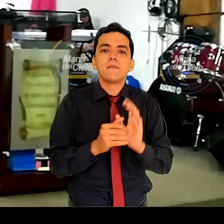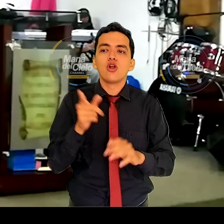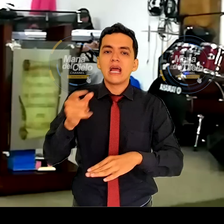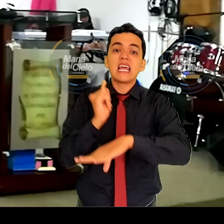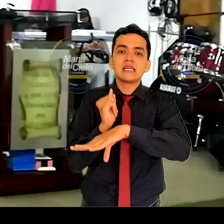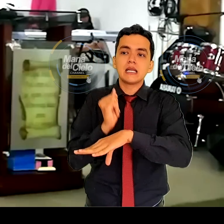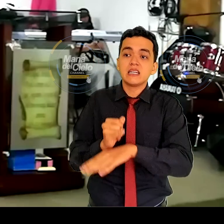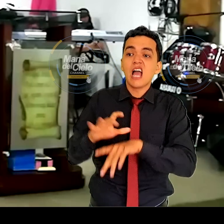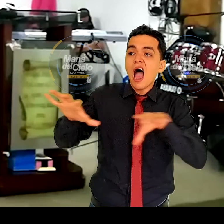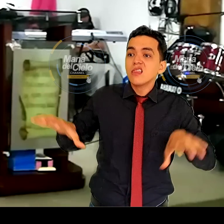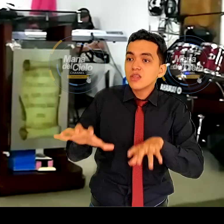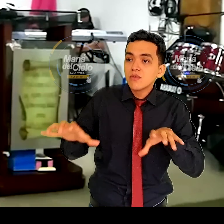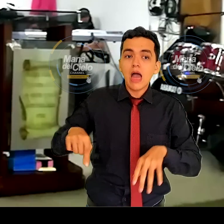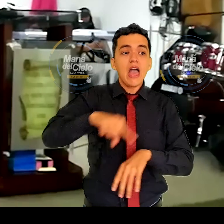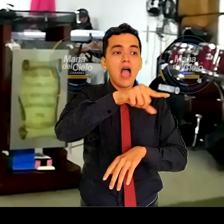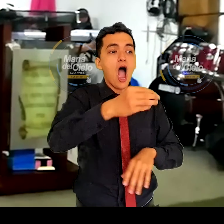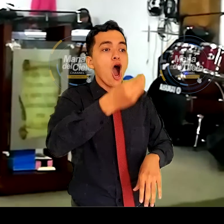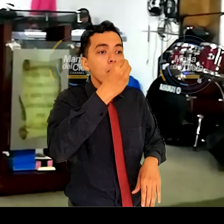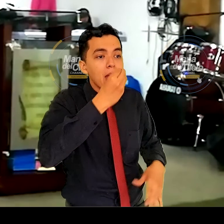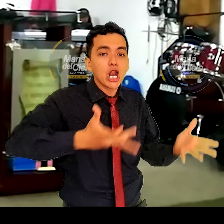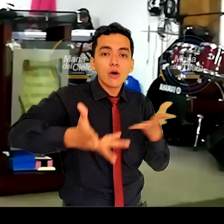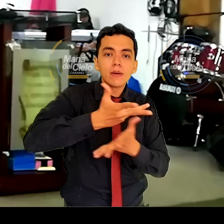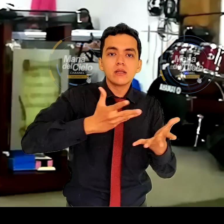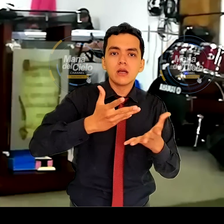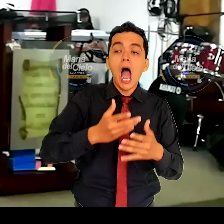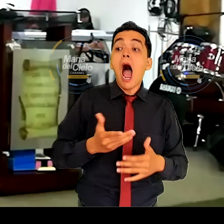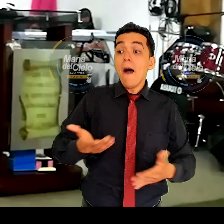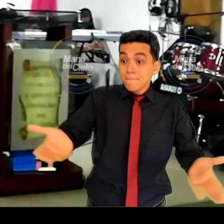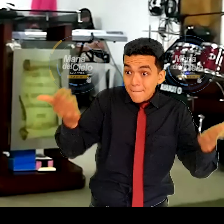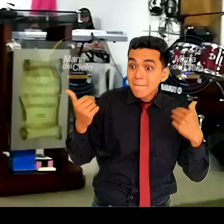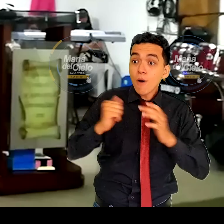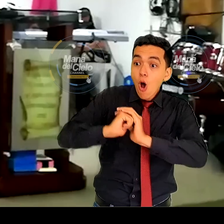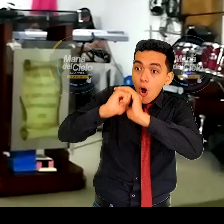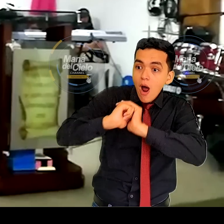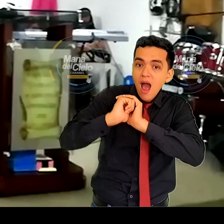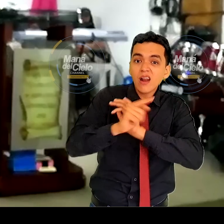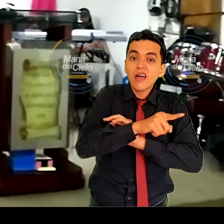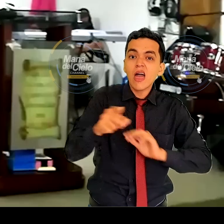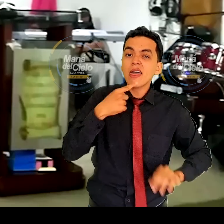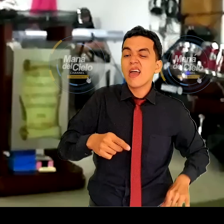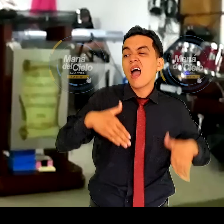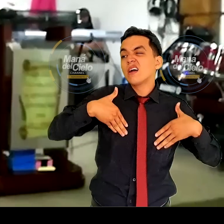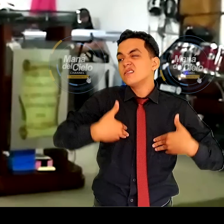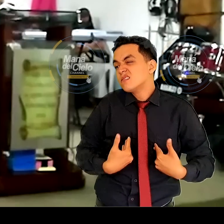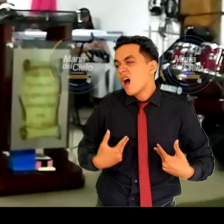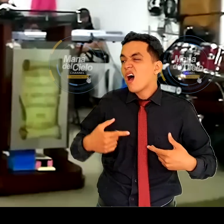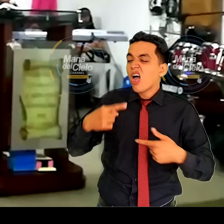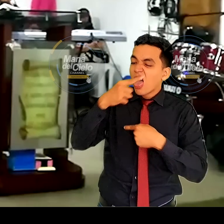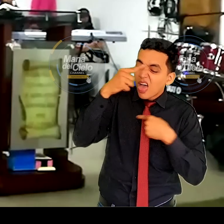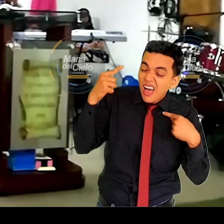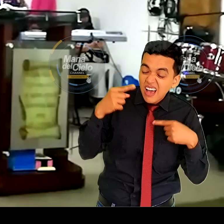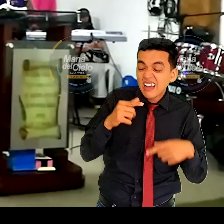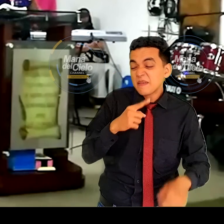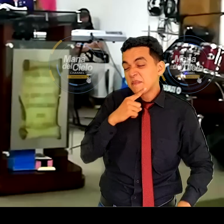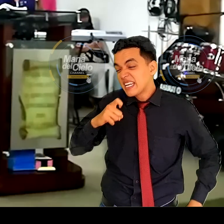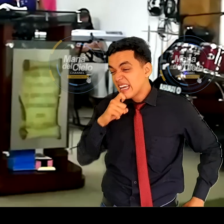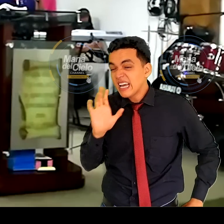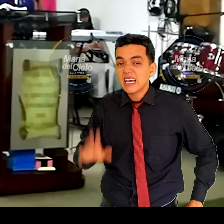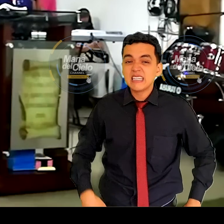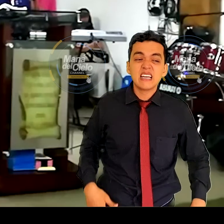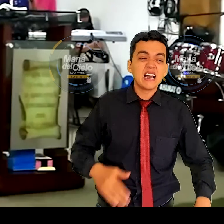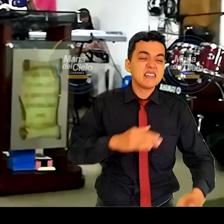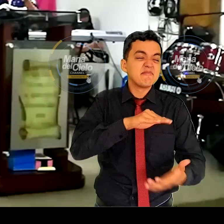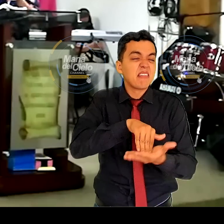programas, corremos, vamos y venimos, pero cuando se trata de orar, estamos cansados, estamos fatigados, estamos sin fuerzas.